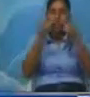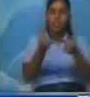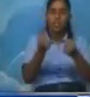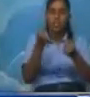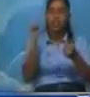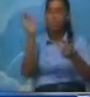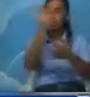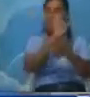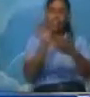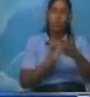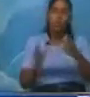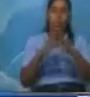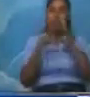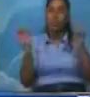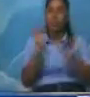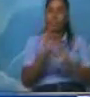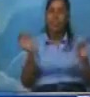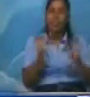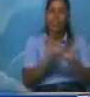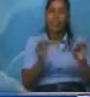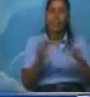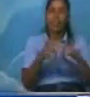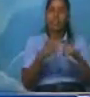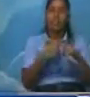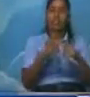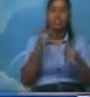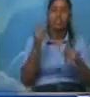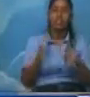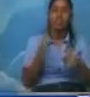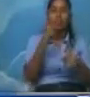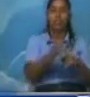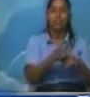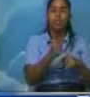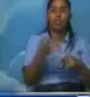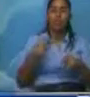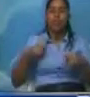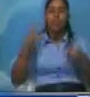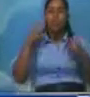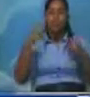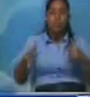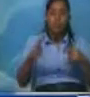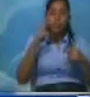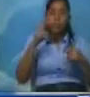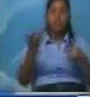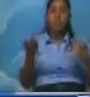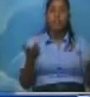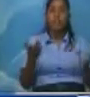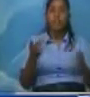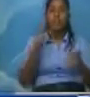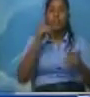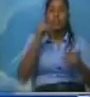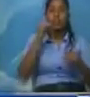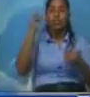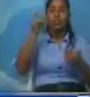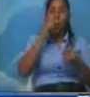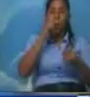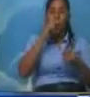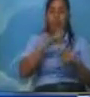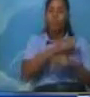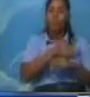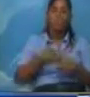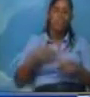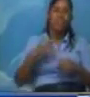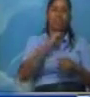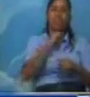dibujo ahora no entiendo el dibujo y la persona no se da cuenta que ese judío lo que no quiere es